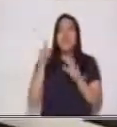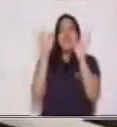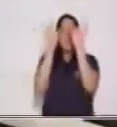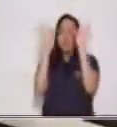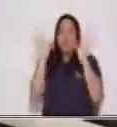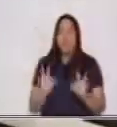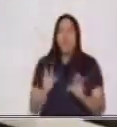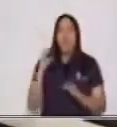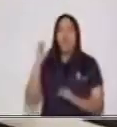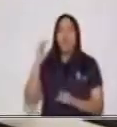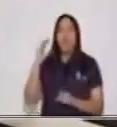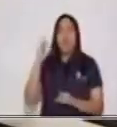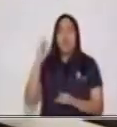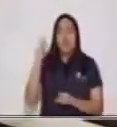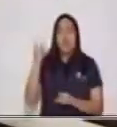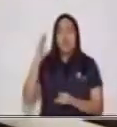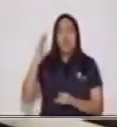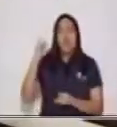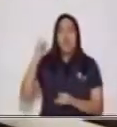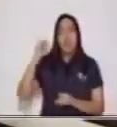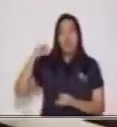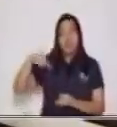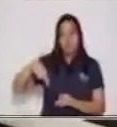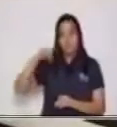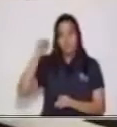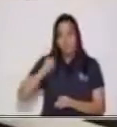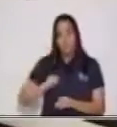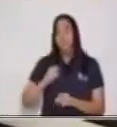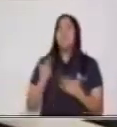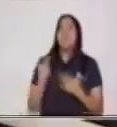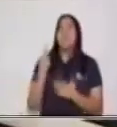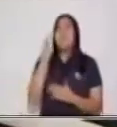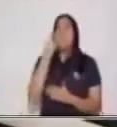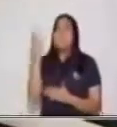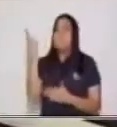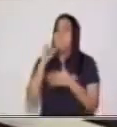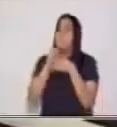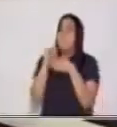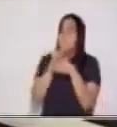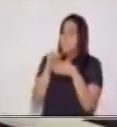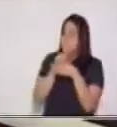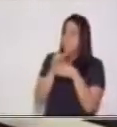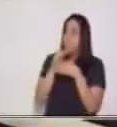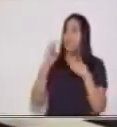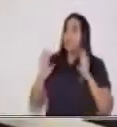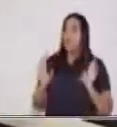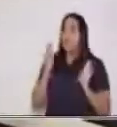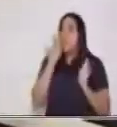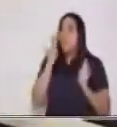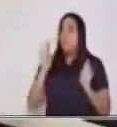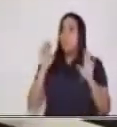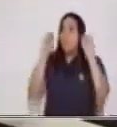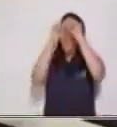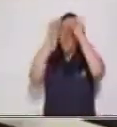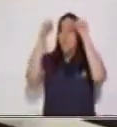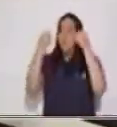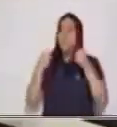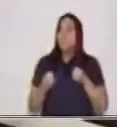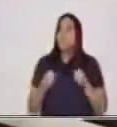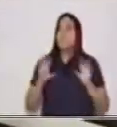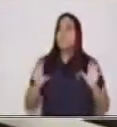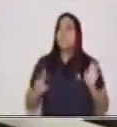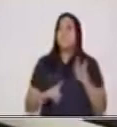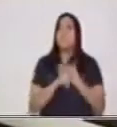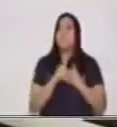lenguaje ya algebraico. Bien, vamos a la práctica. Vamos a plantear un sistema de ecuaciones, o sea, vamos a